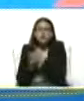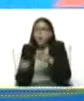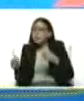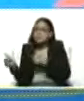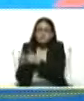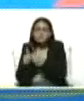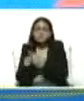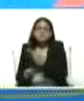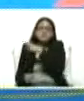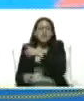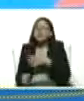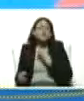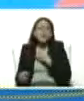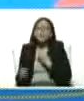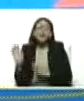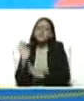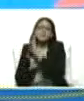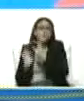peor.